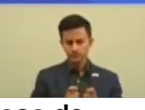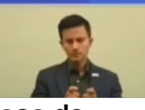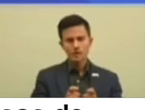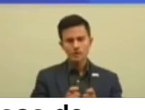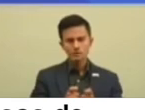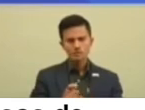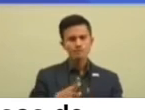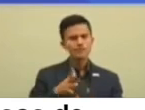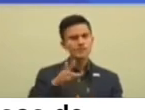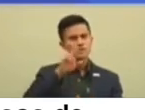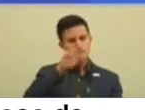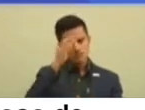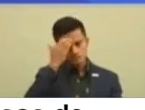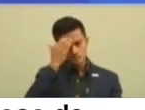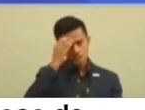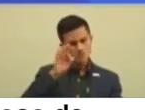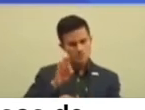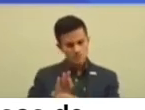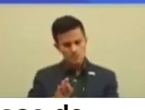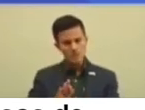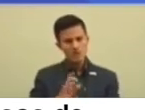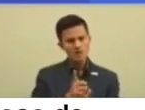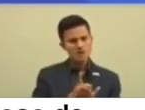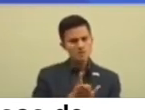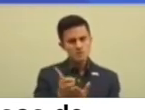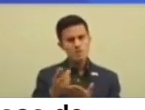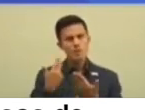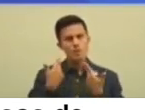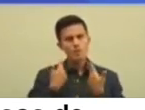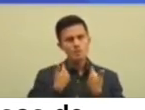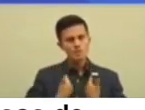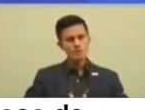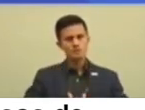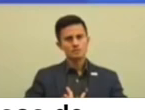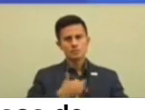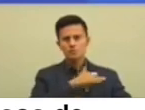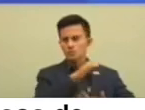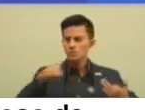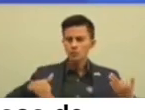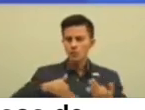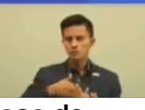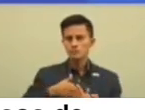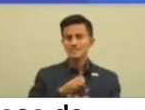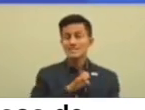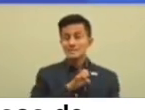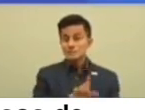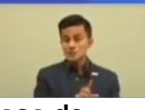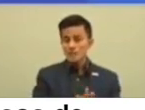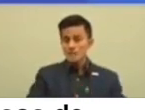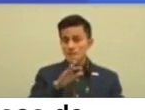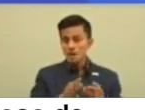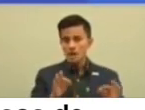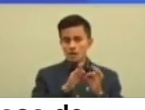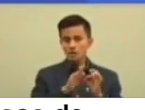reconocimiento y protección de los derechos humanos de todas las personas, con especial énfasis en la niñez, por lo que